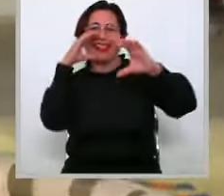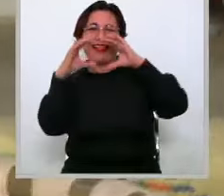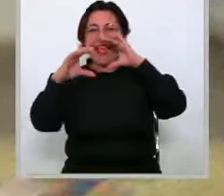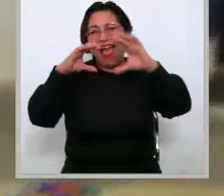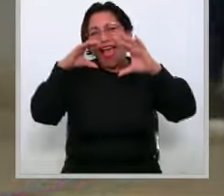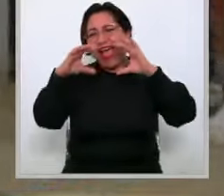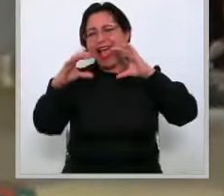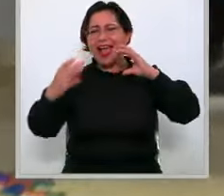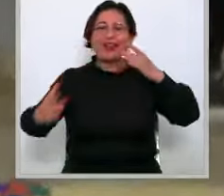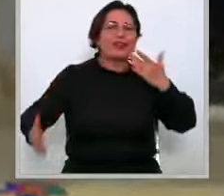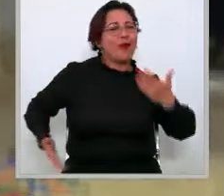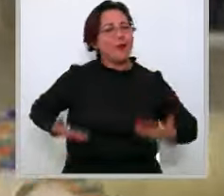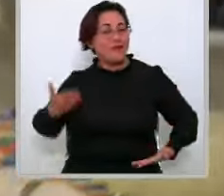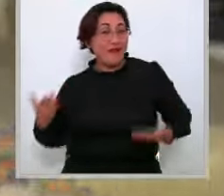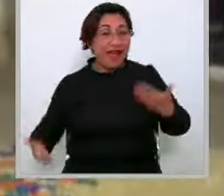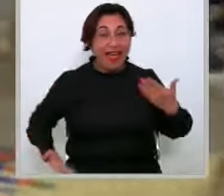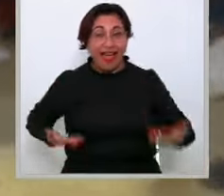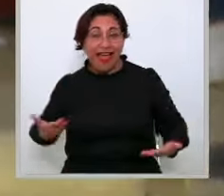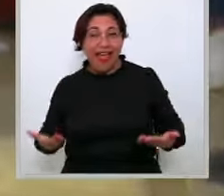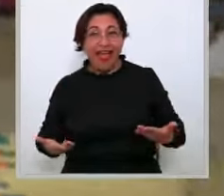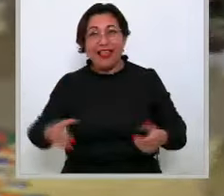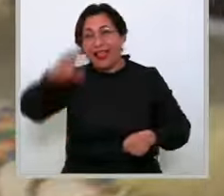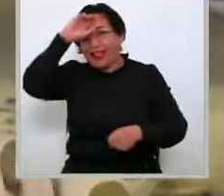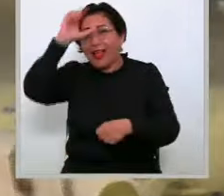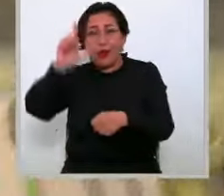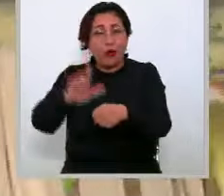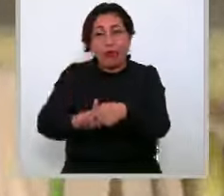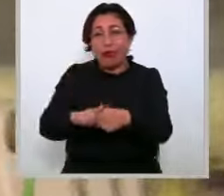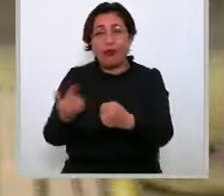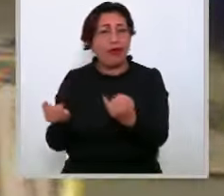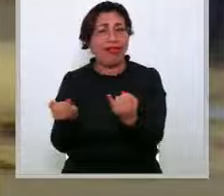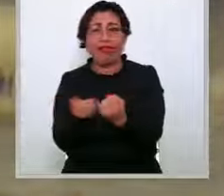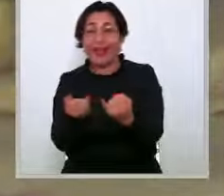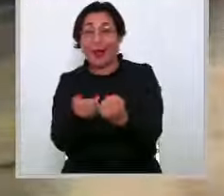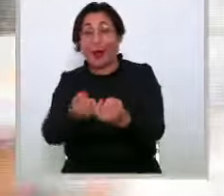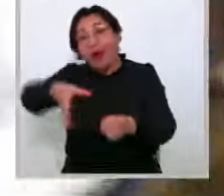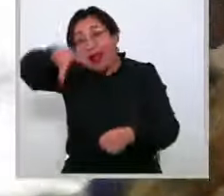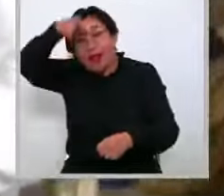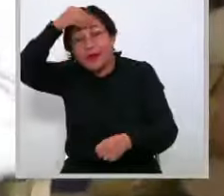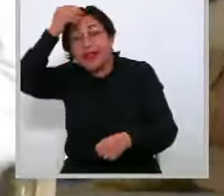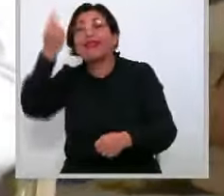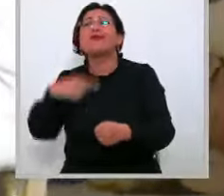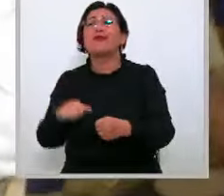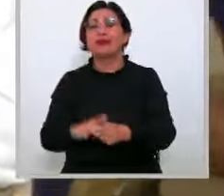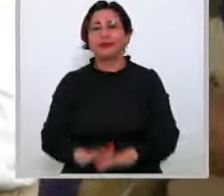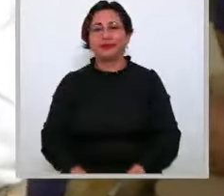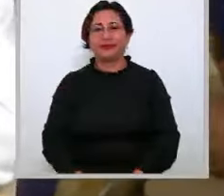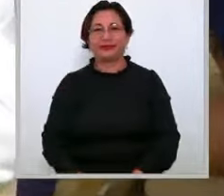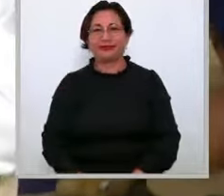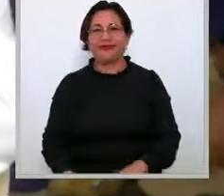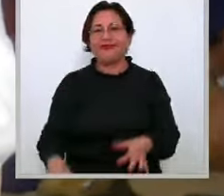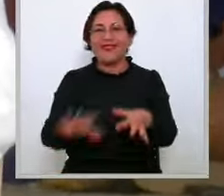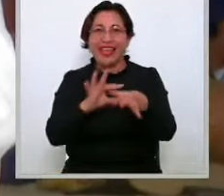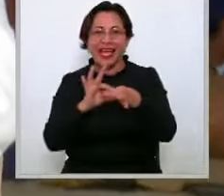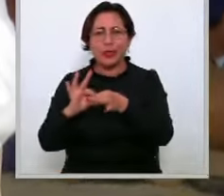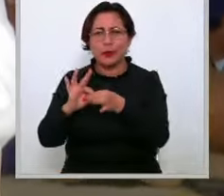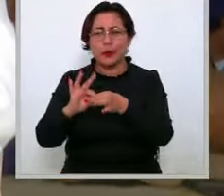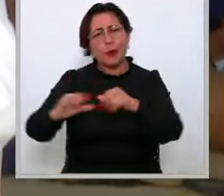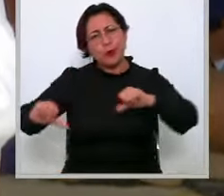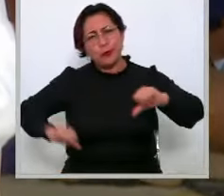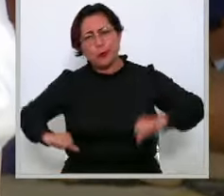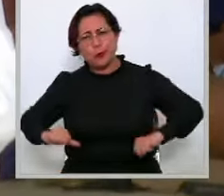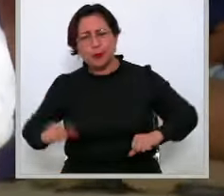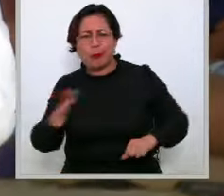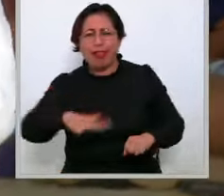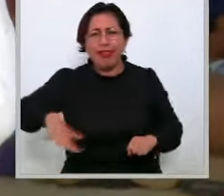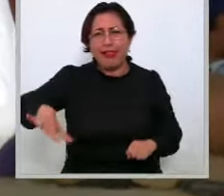baile, del juego, de las pinturas. ¿Cómo es que también de esta manera nosotros estamos integrando nuevas actividades en la sociedad que